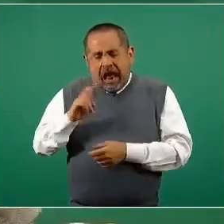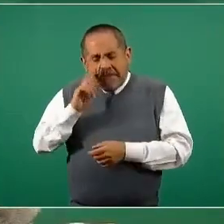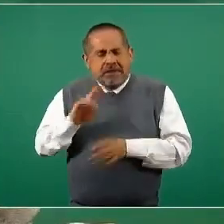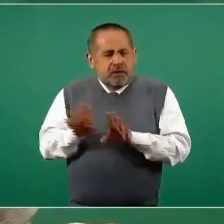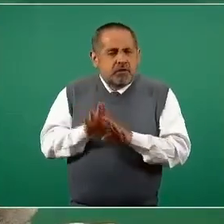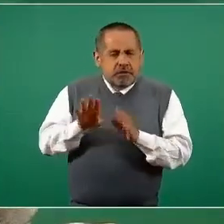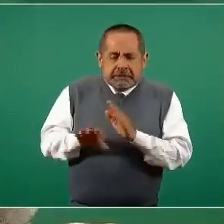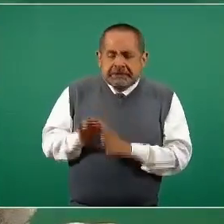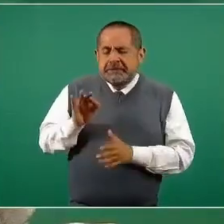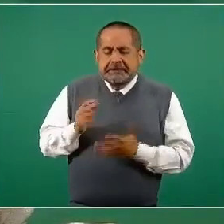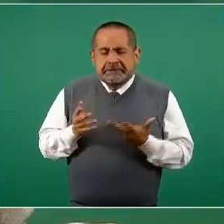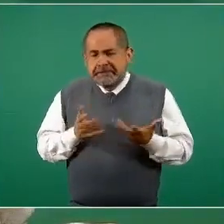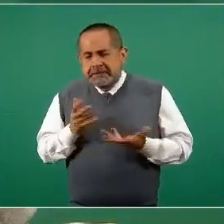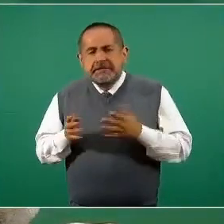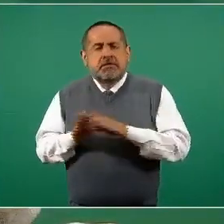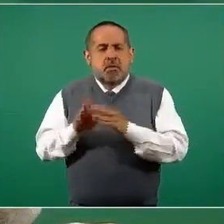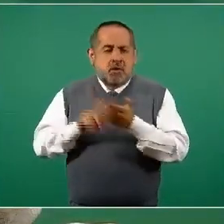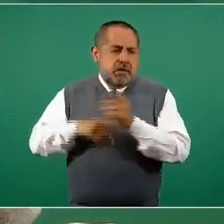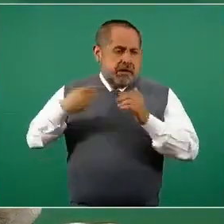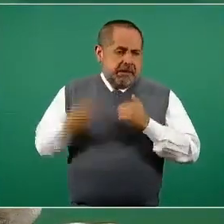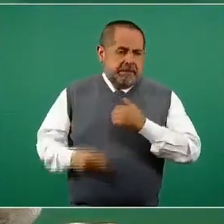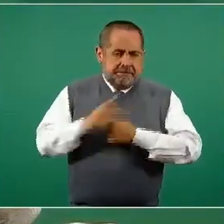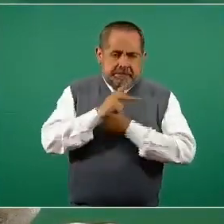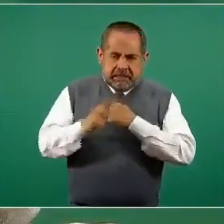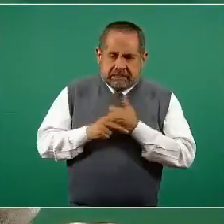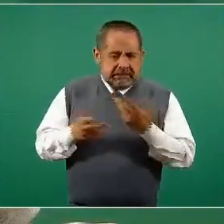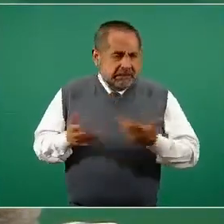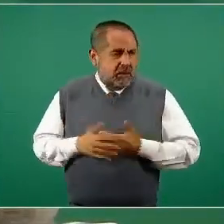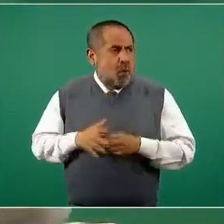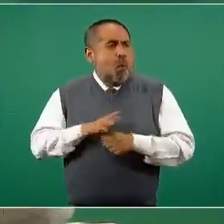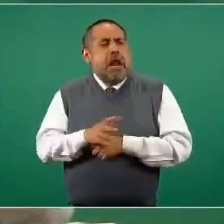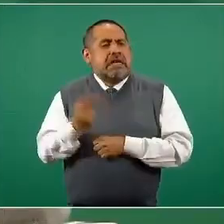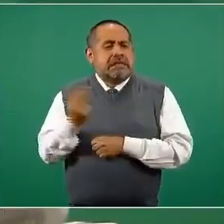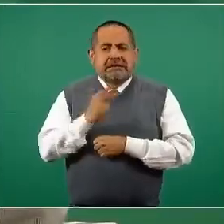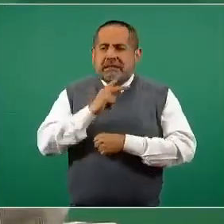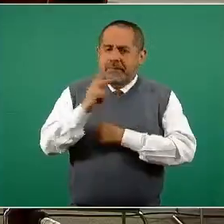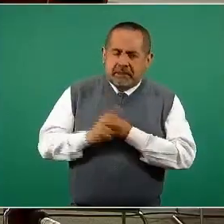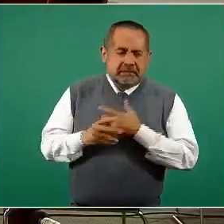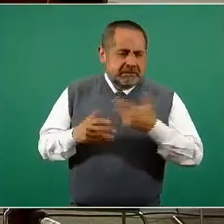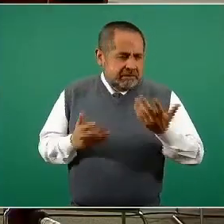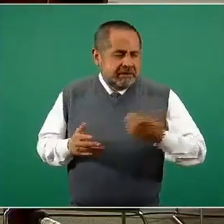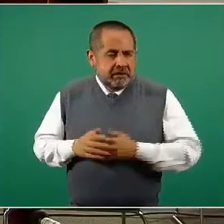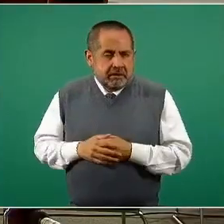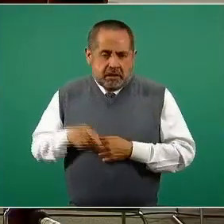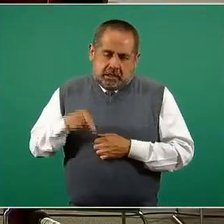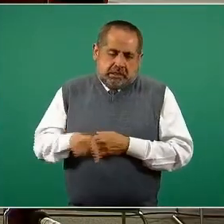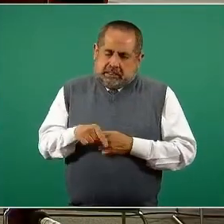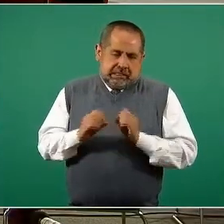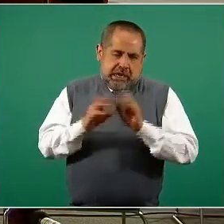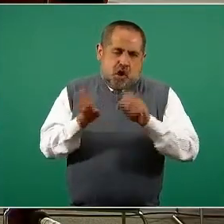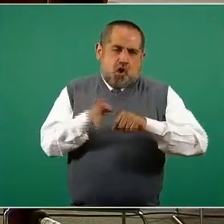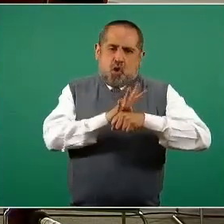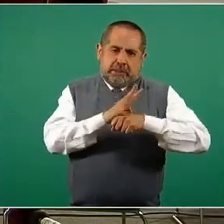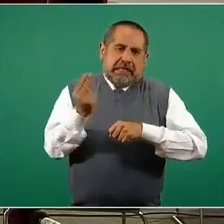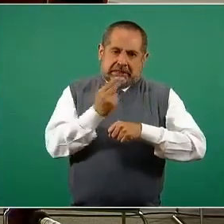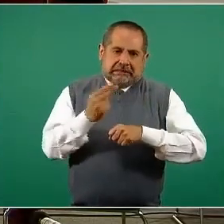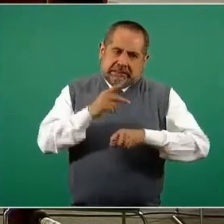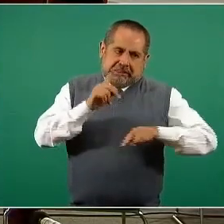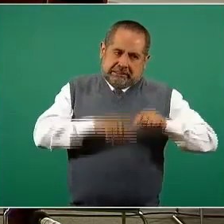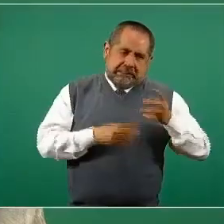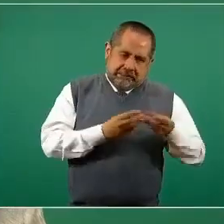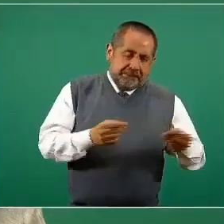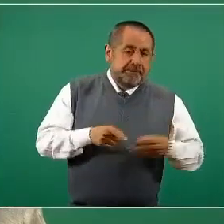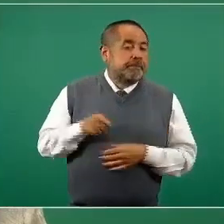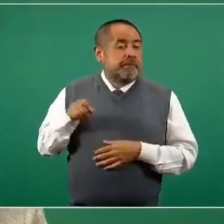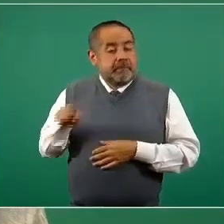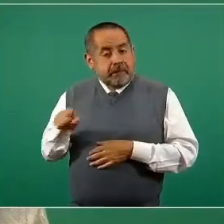satisfacer las necesidades nacionales, las grandes necesidades nacionales. Es evidente que esta es una de ellas. La doctora Álvarez Builla lo